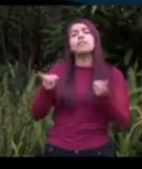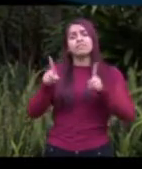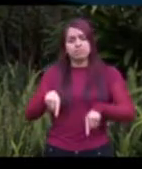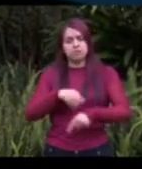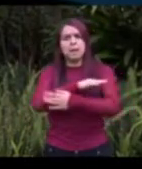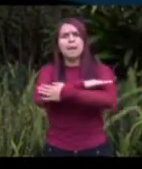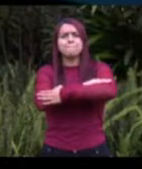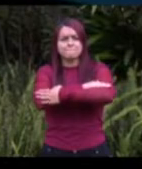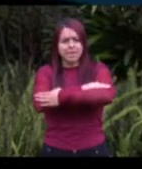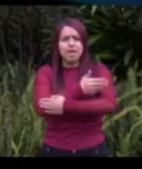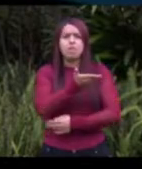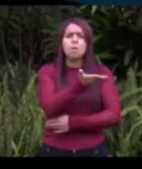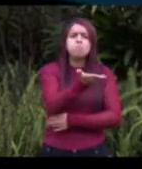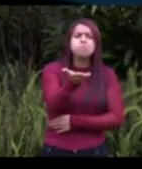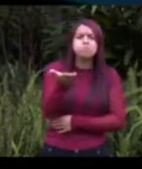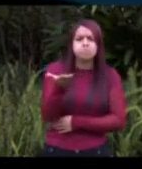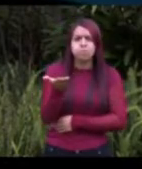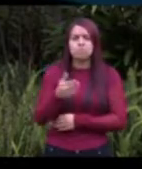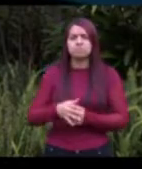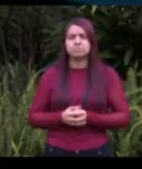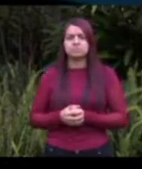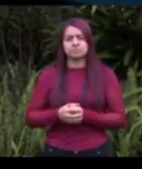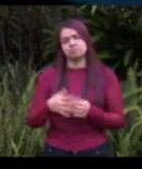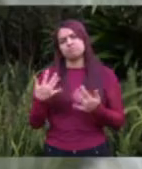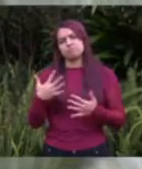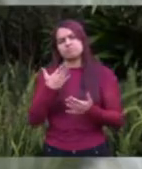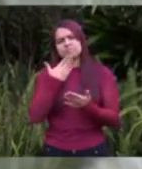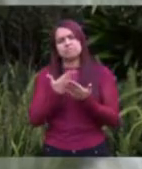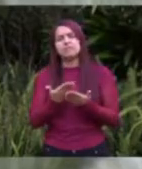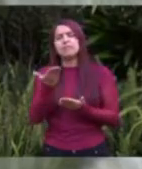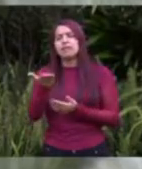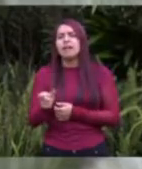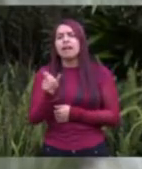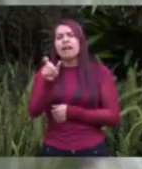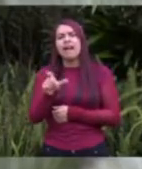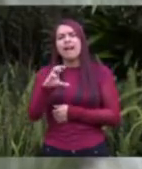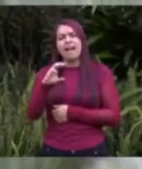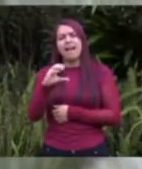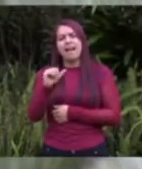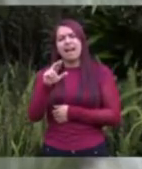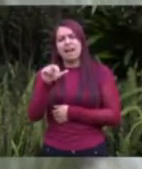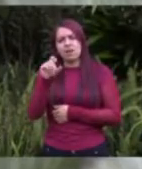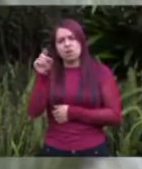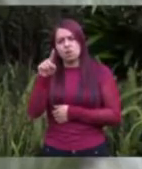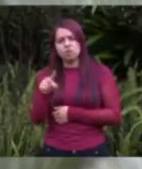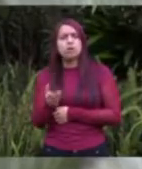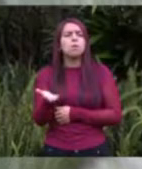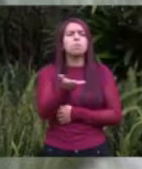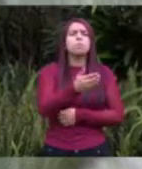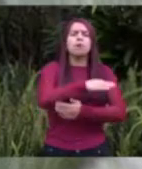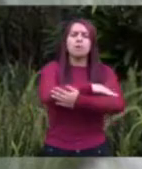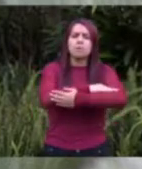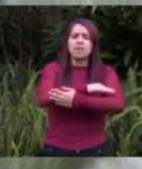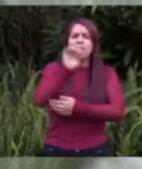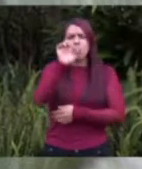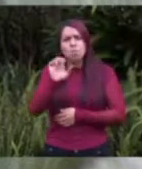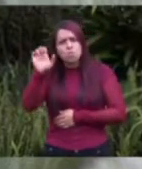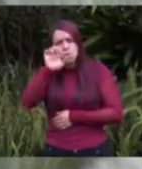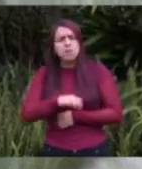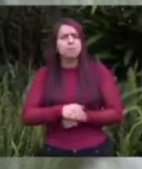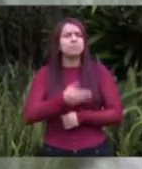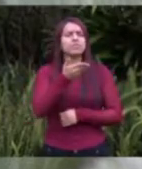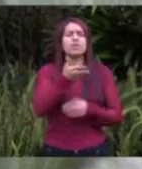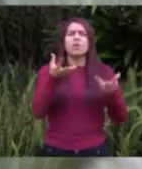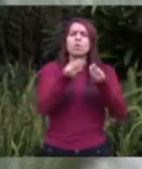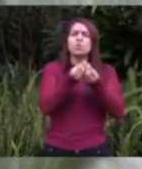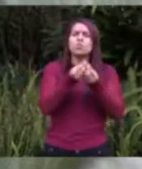embajadores aquí presentes, particularmente a Carlos Ruiz Macié, aquí presente, a los embajadores europeos, a la embajadora de la Unión